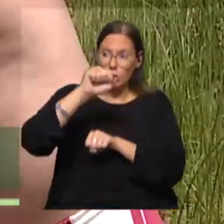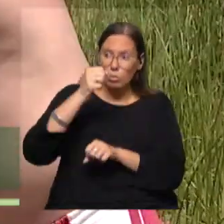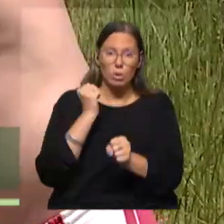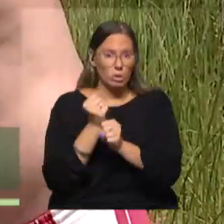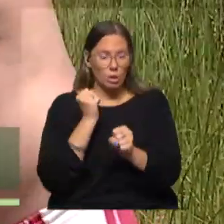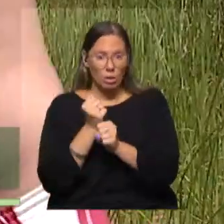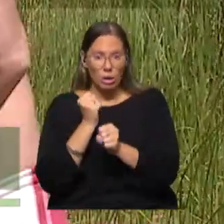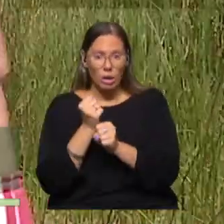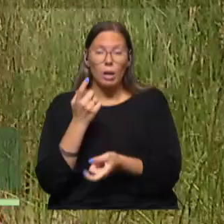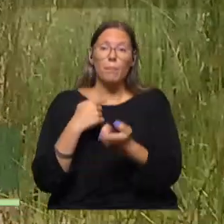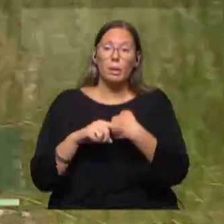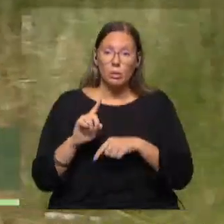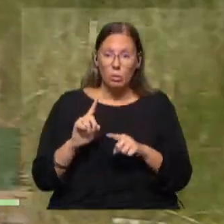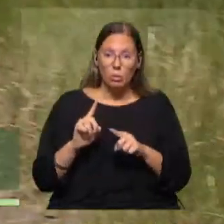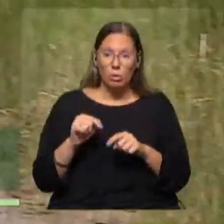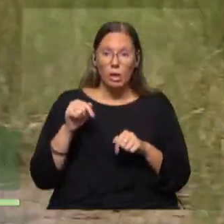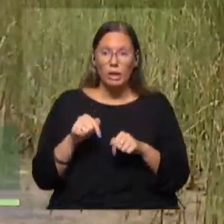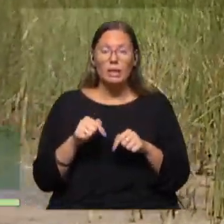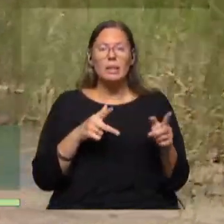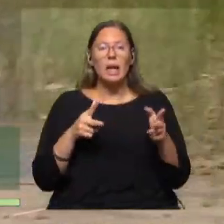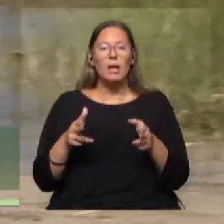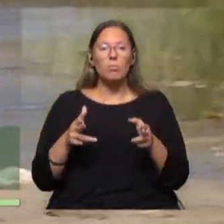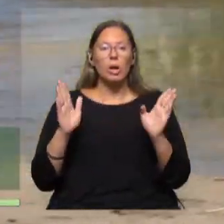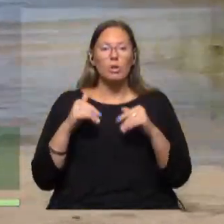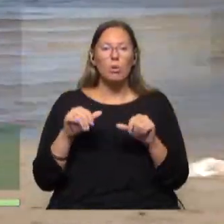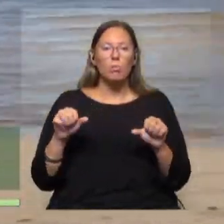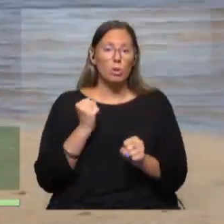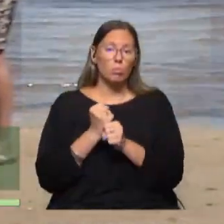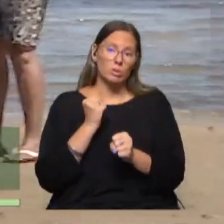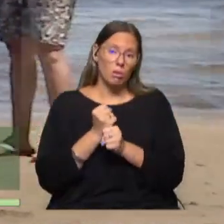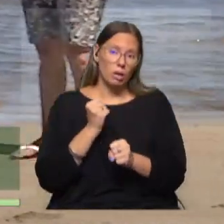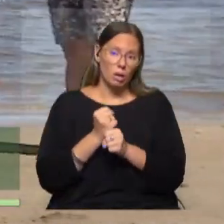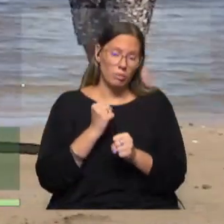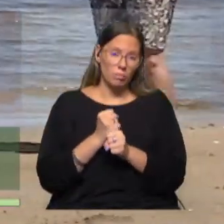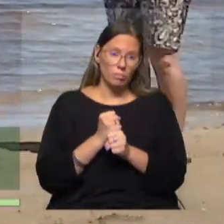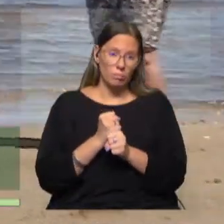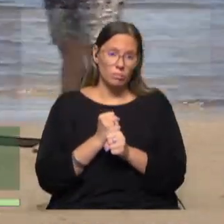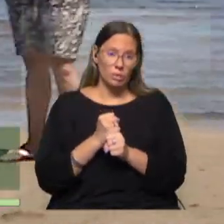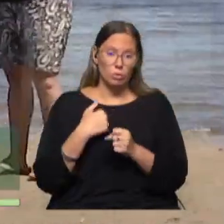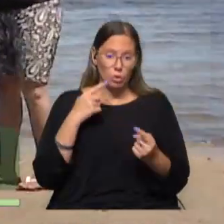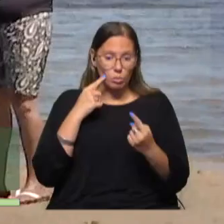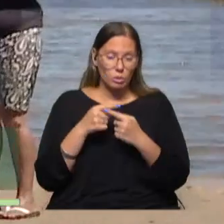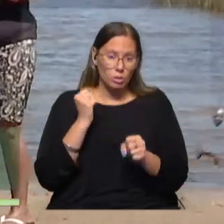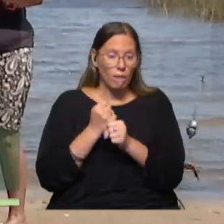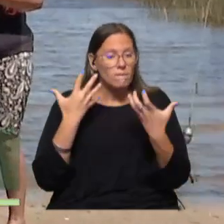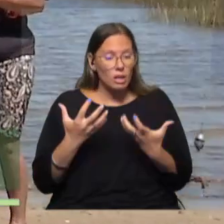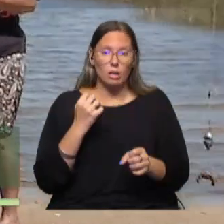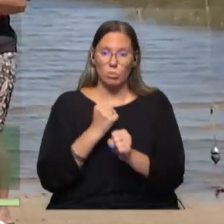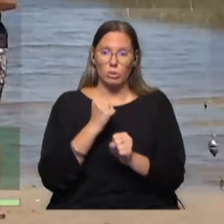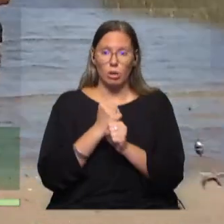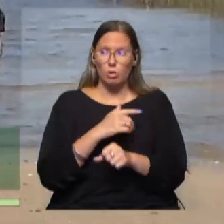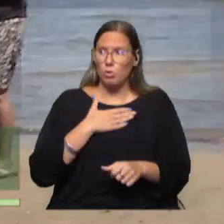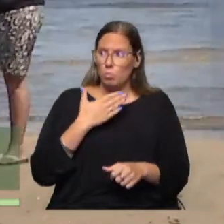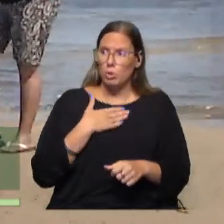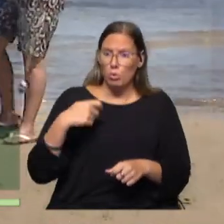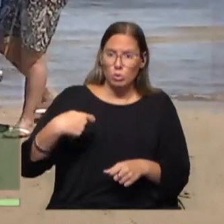trabajar en el mundo, y sin embargo, en estas épocas no podemos hacer nuestra profesión, nosotros estamos para trabajar, queremos trabajar, no estamos reclamando